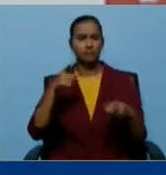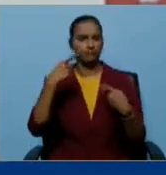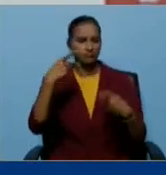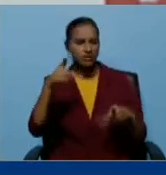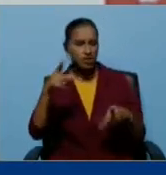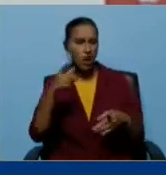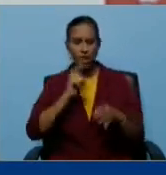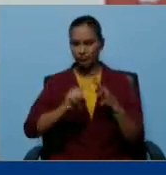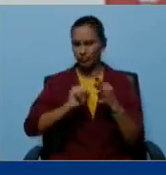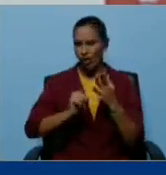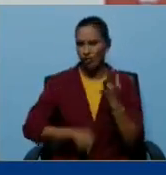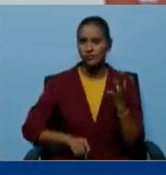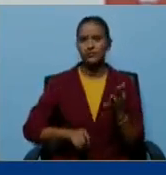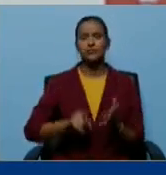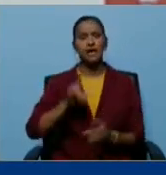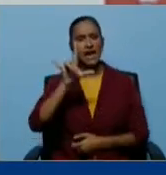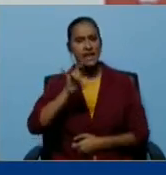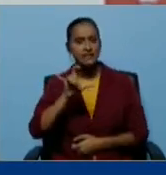entreteniendo,